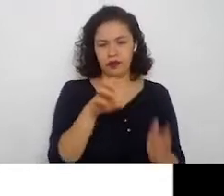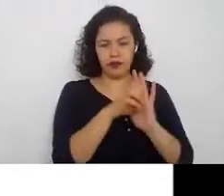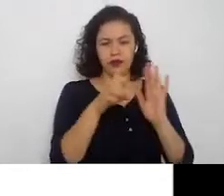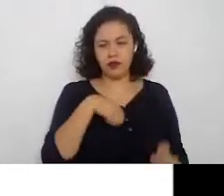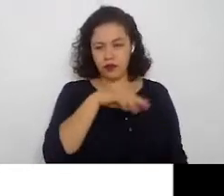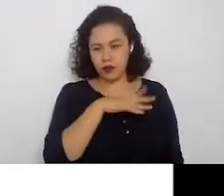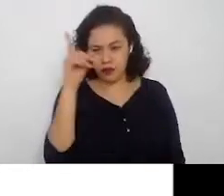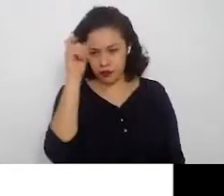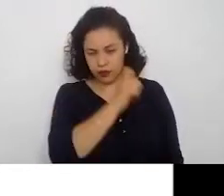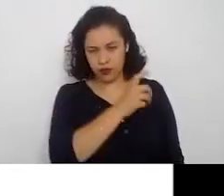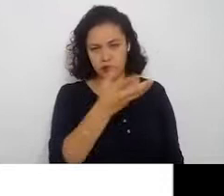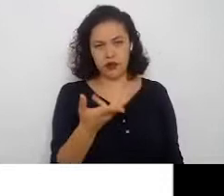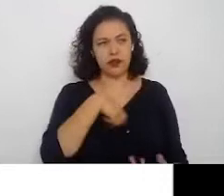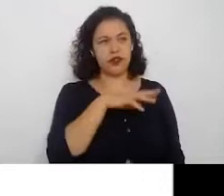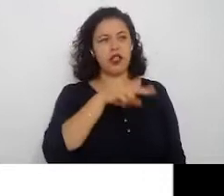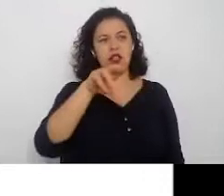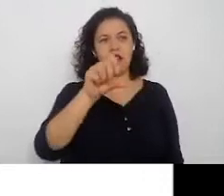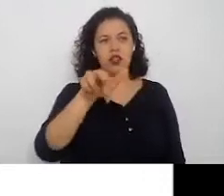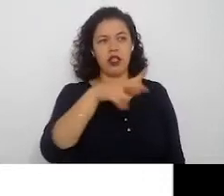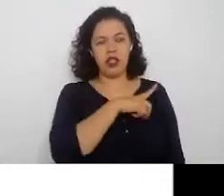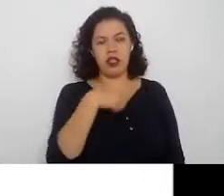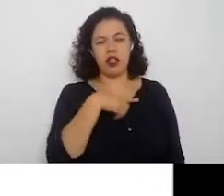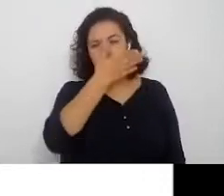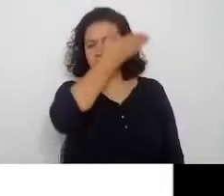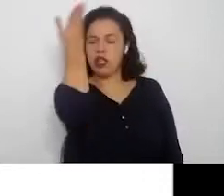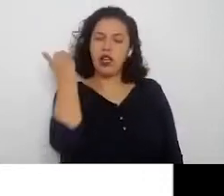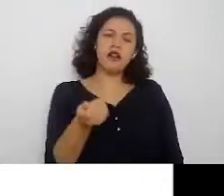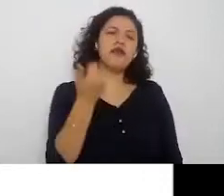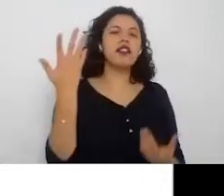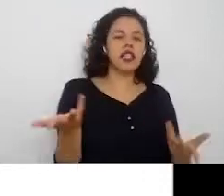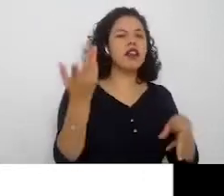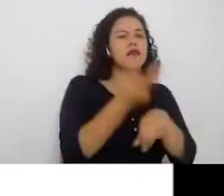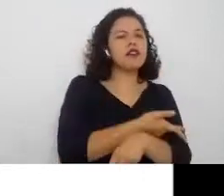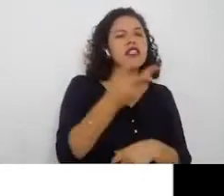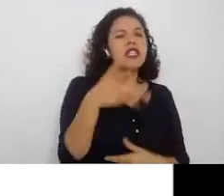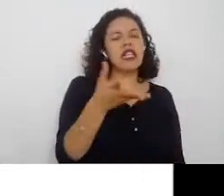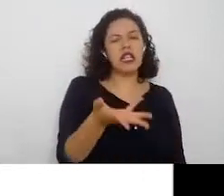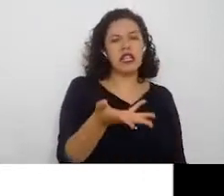tenían un poquito de desconocimiento en sí, en qué es lo que quería